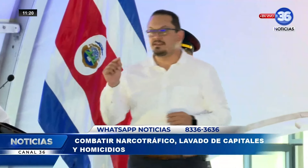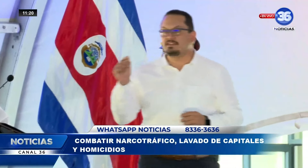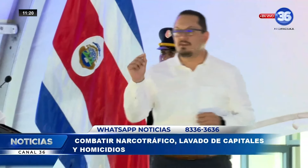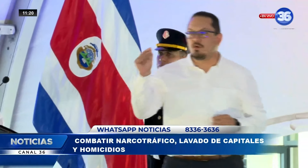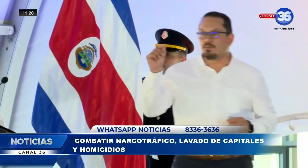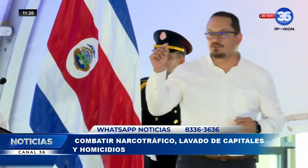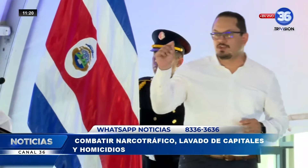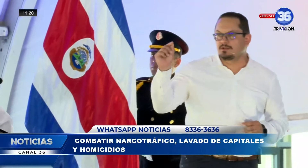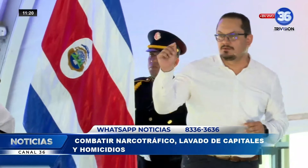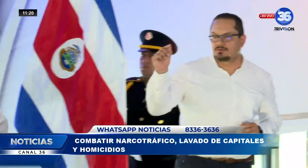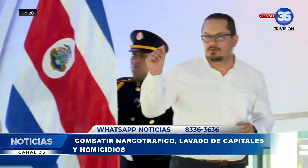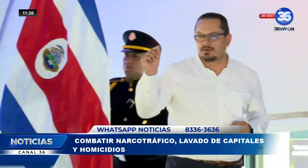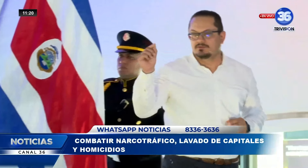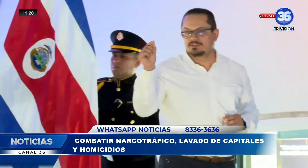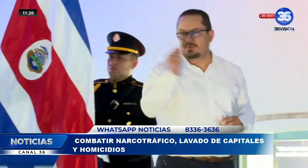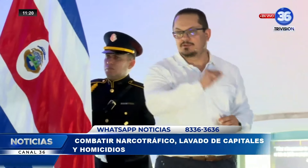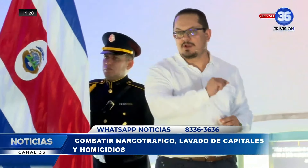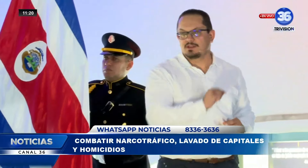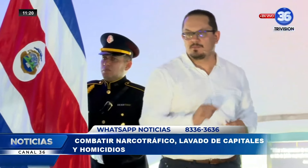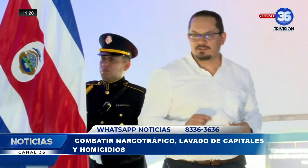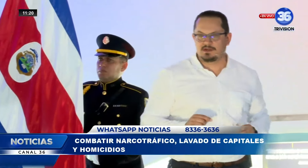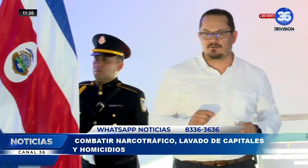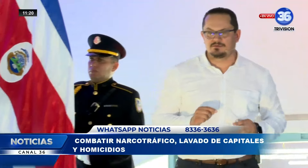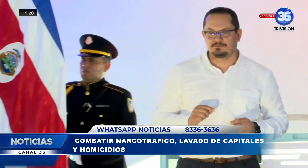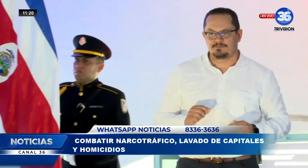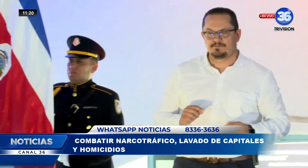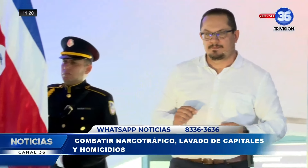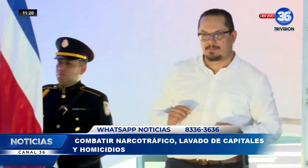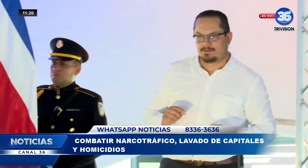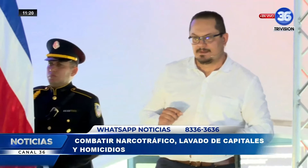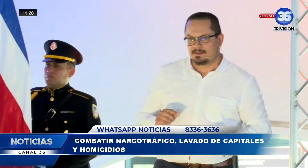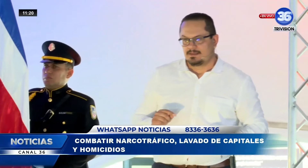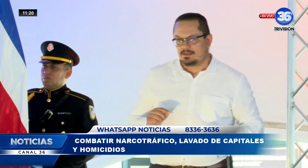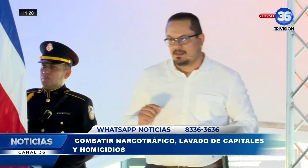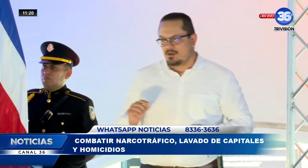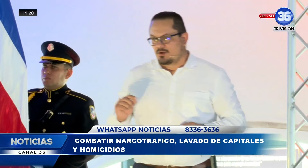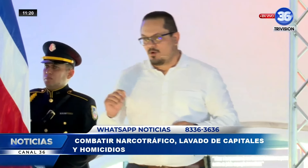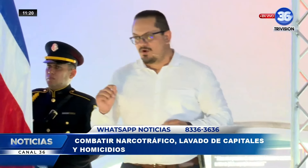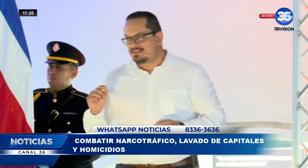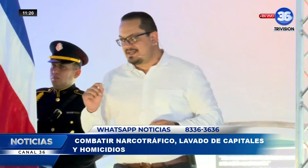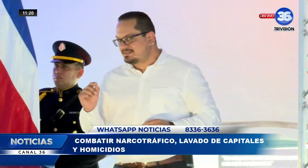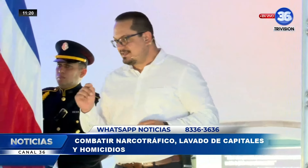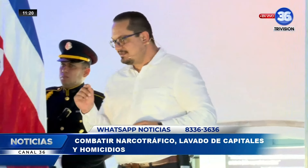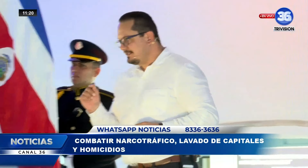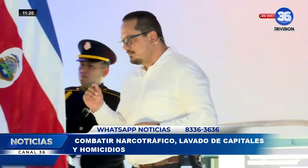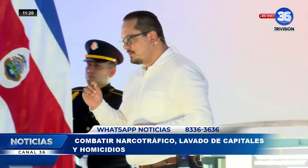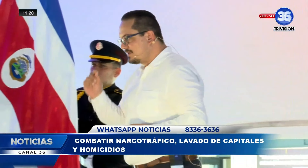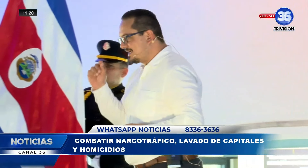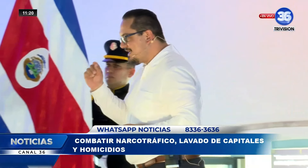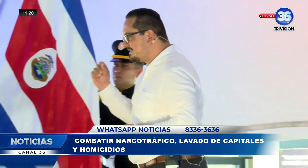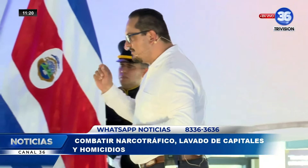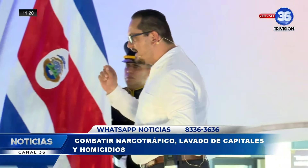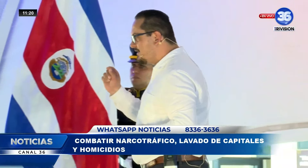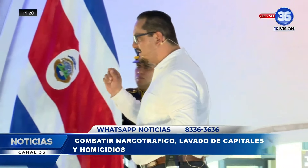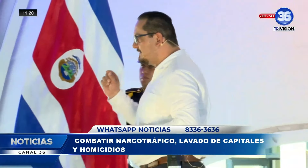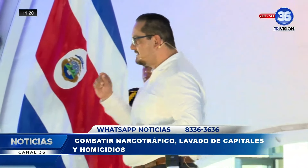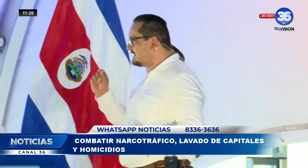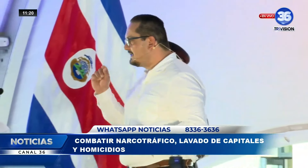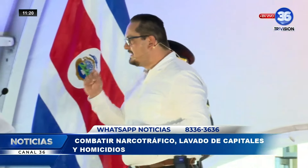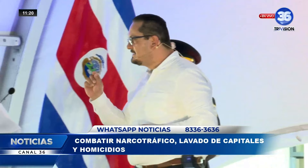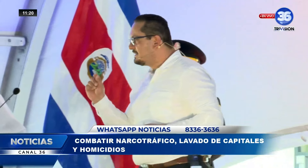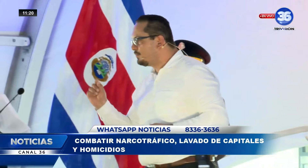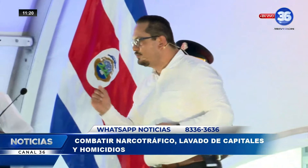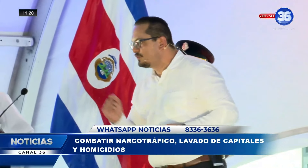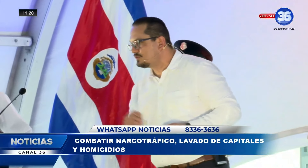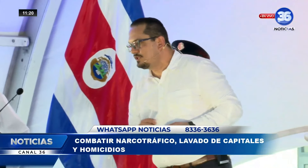45% respecto al año pasado, con una tasa por cada 100.000 habitantes